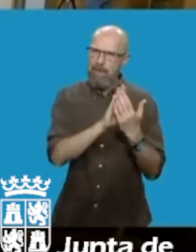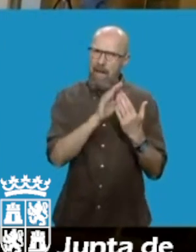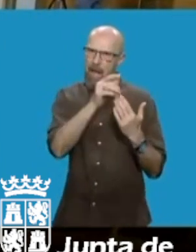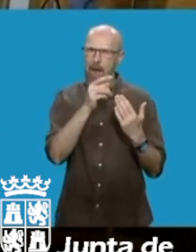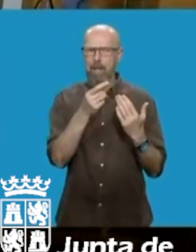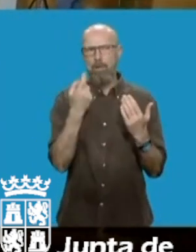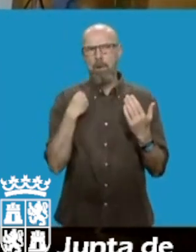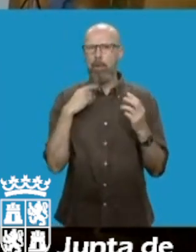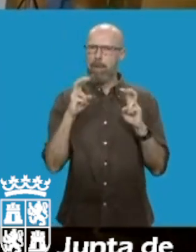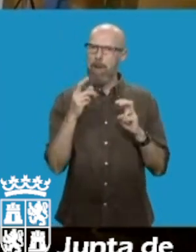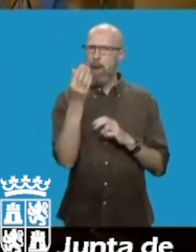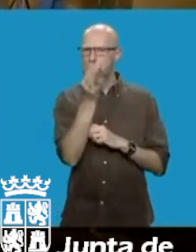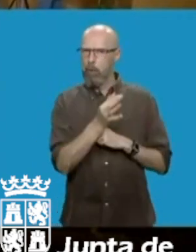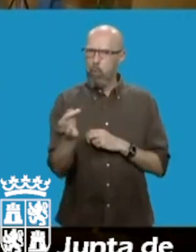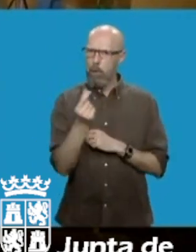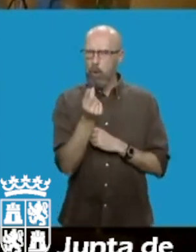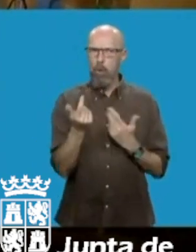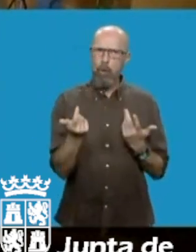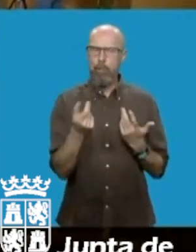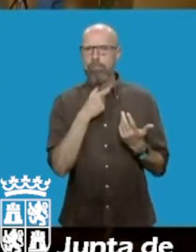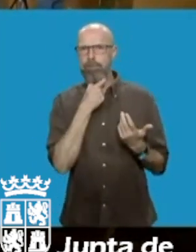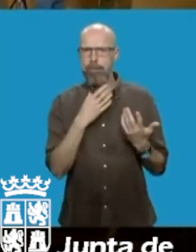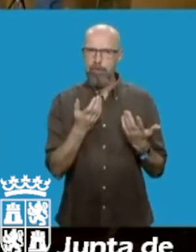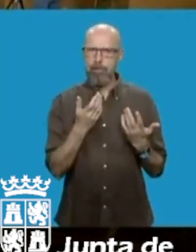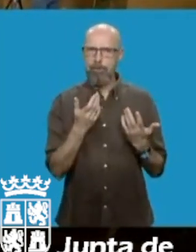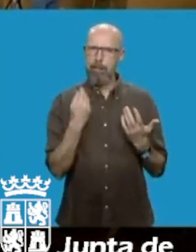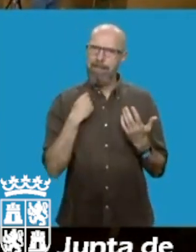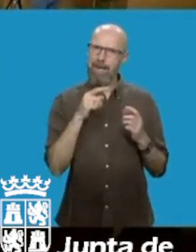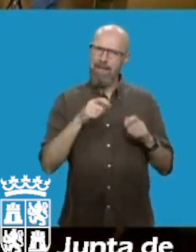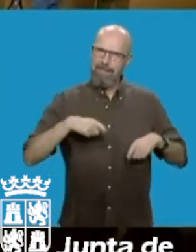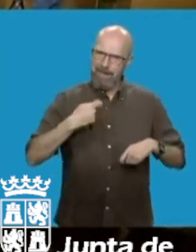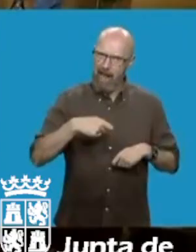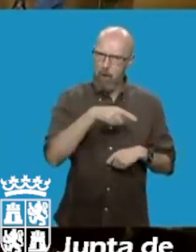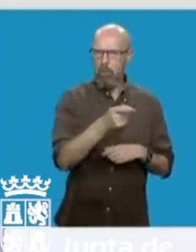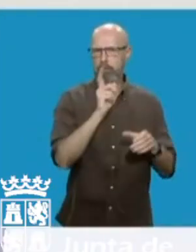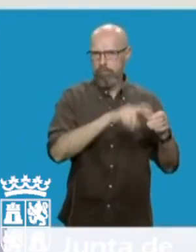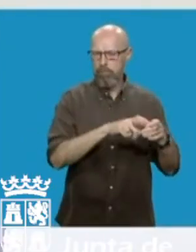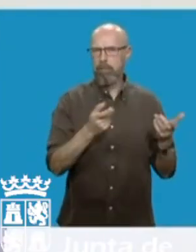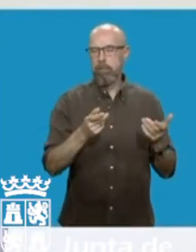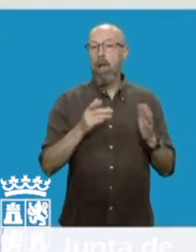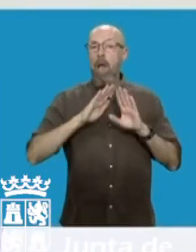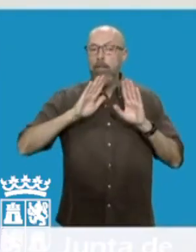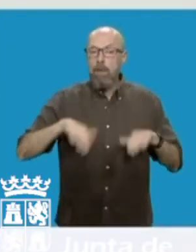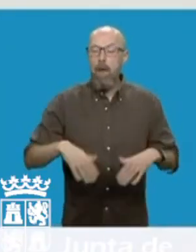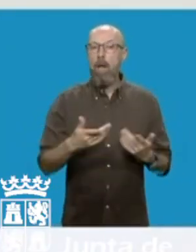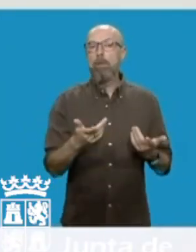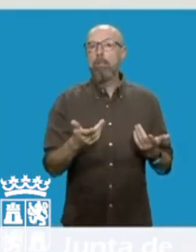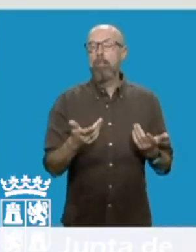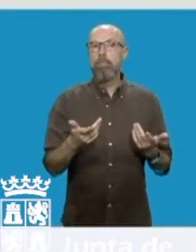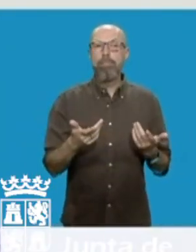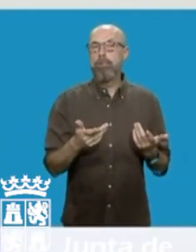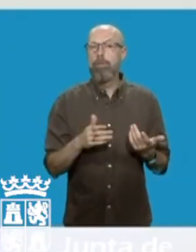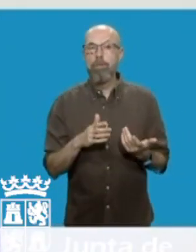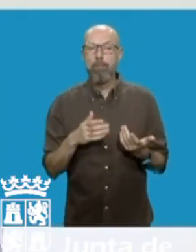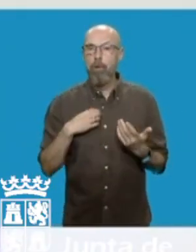presupuesto que es enfrentarte a un Rally Dakar, ¿no? Entonces, bueno, al final no sé dónde